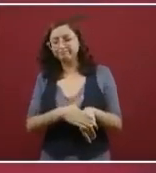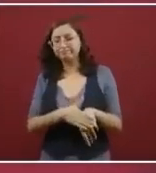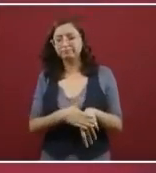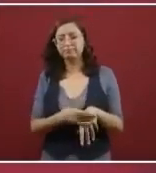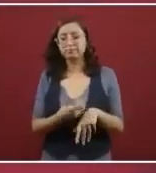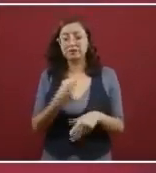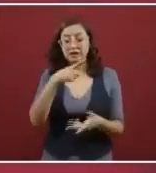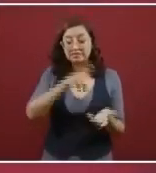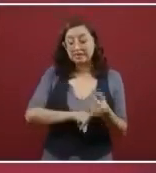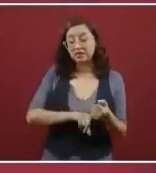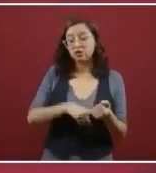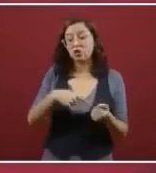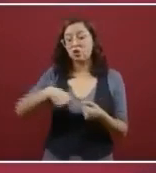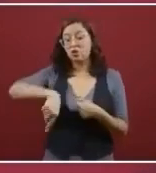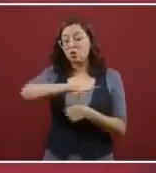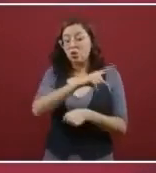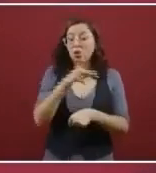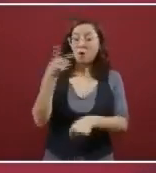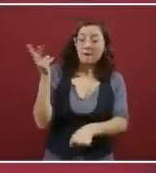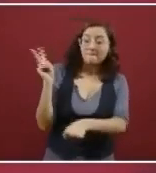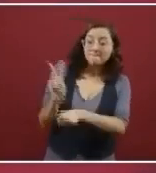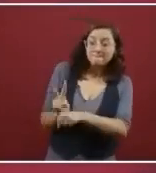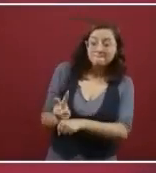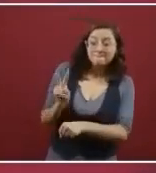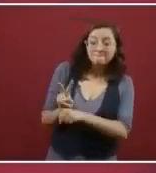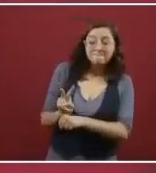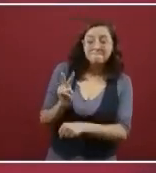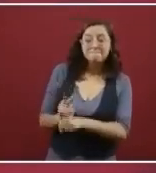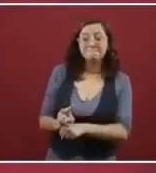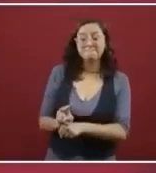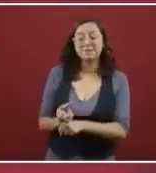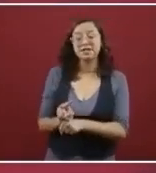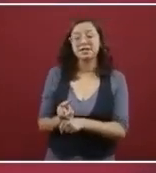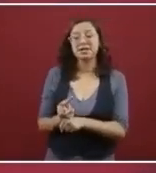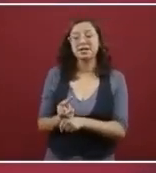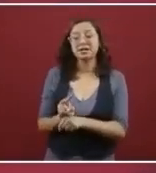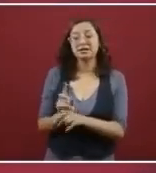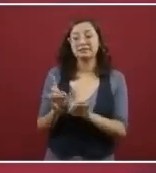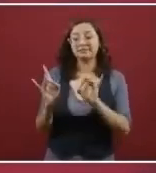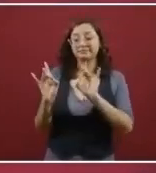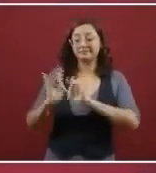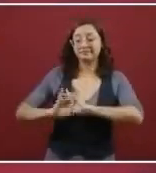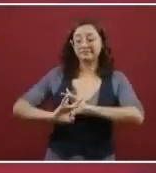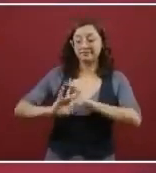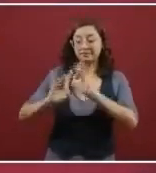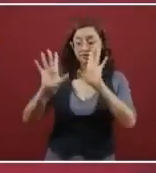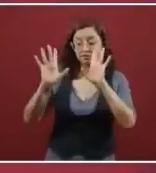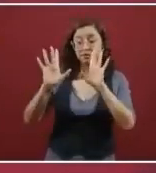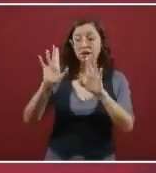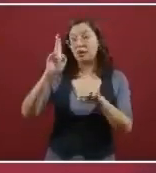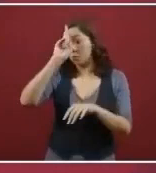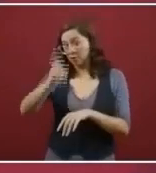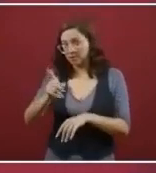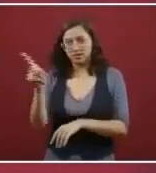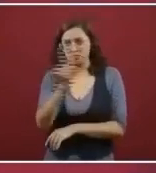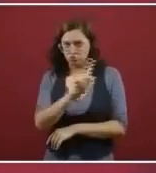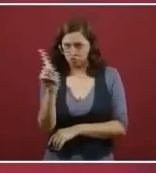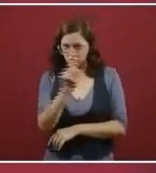mecanismo que impida sin censura